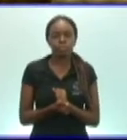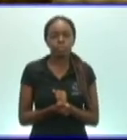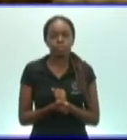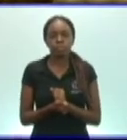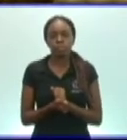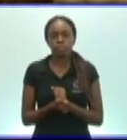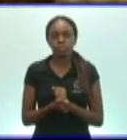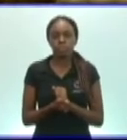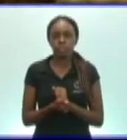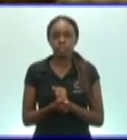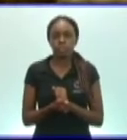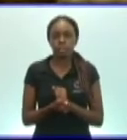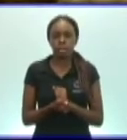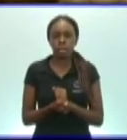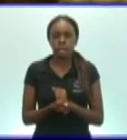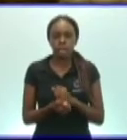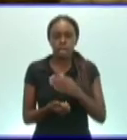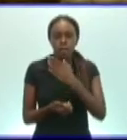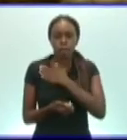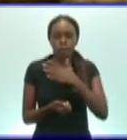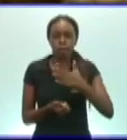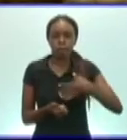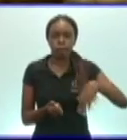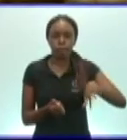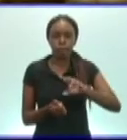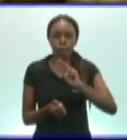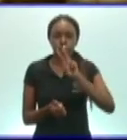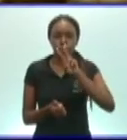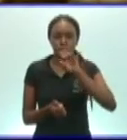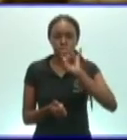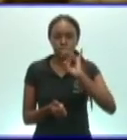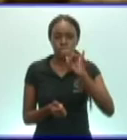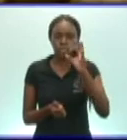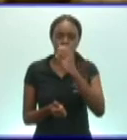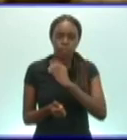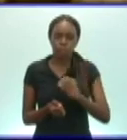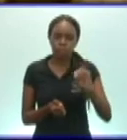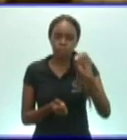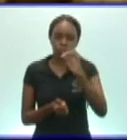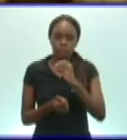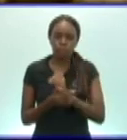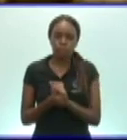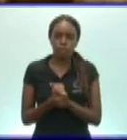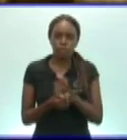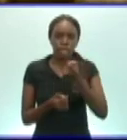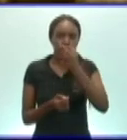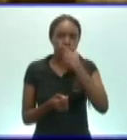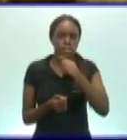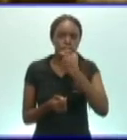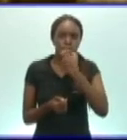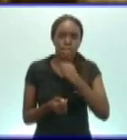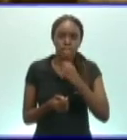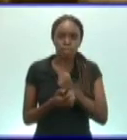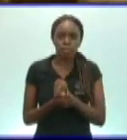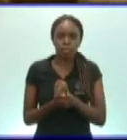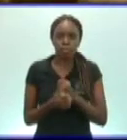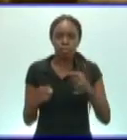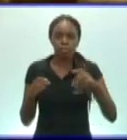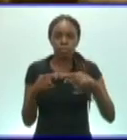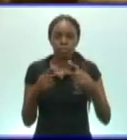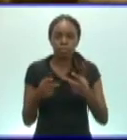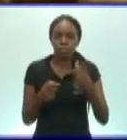En Vijagual, el 27 de octubre de 1873, Carlos Manuel de Céspedes fue depuesto por la Cámara